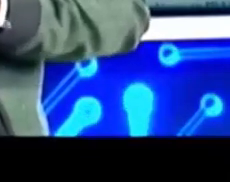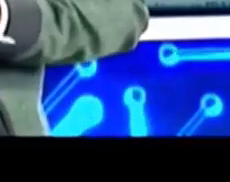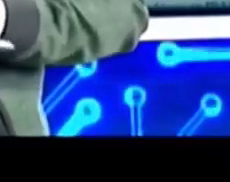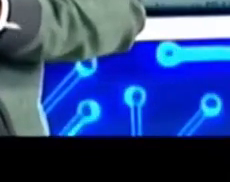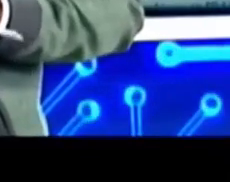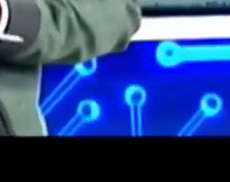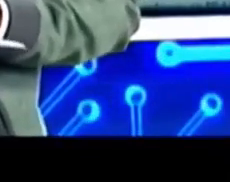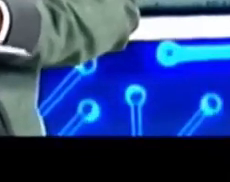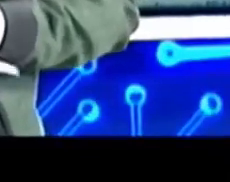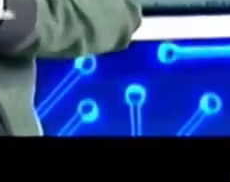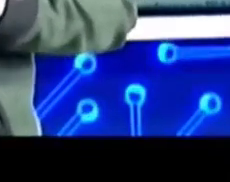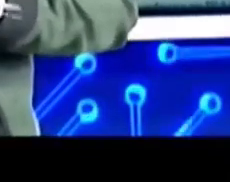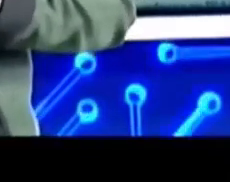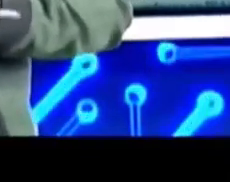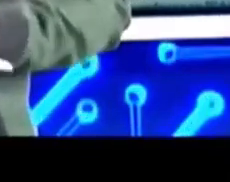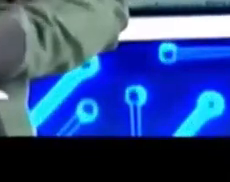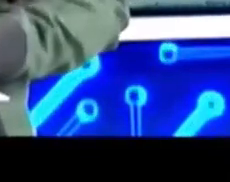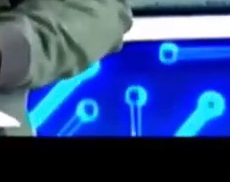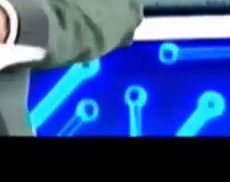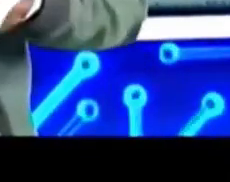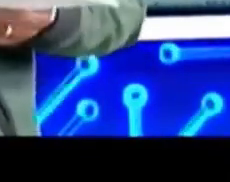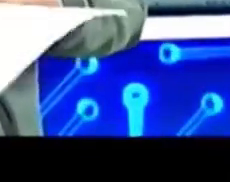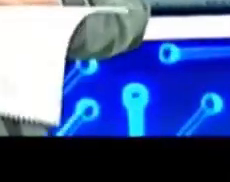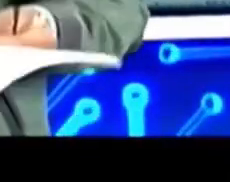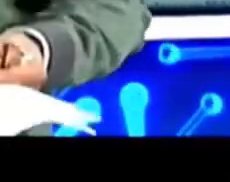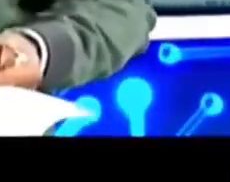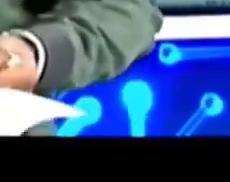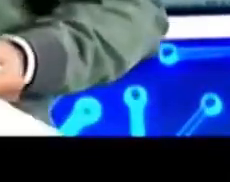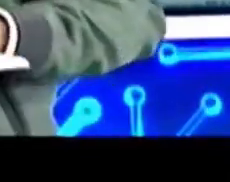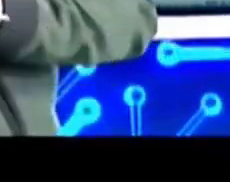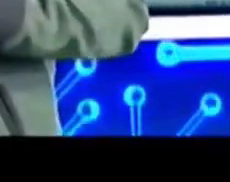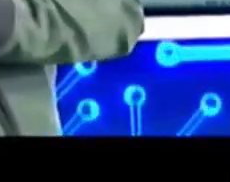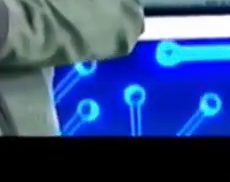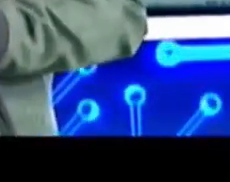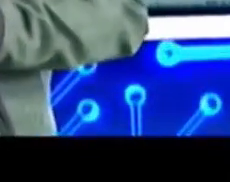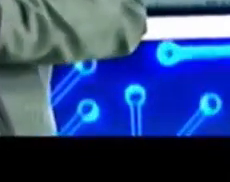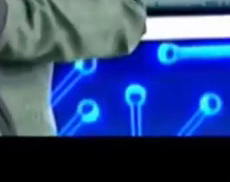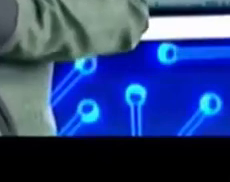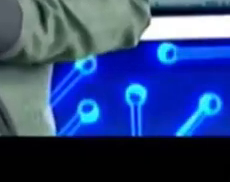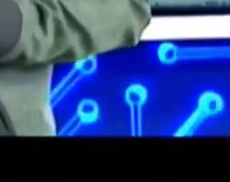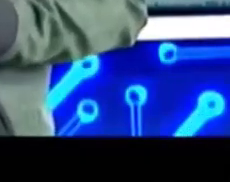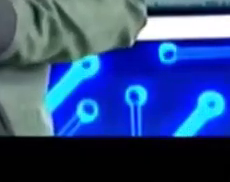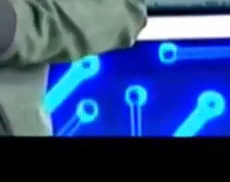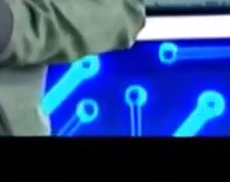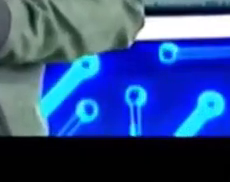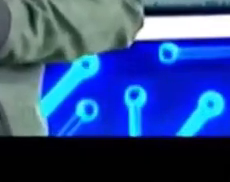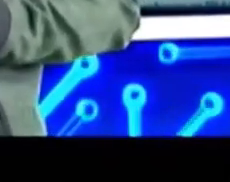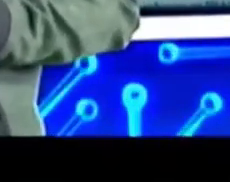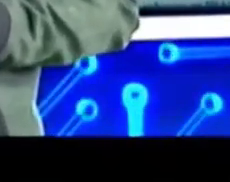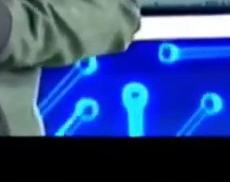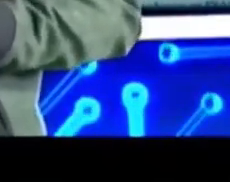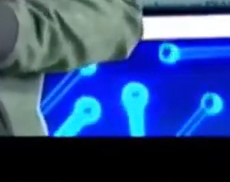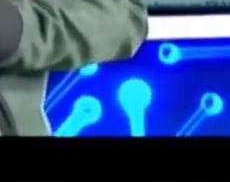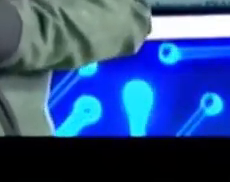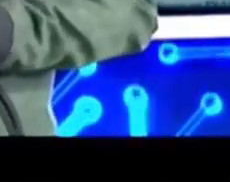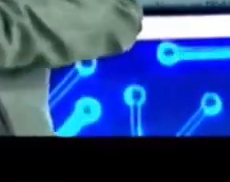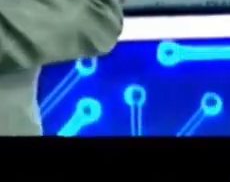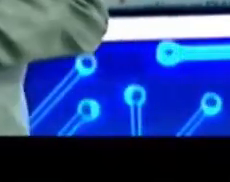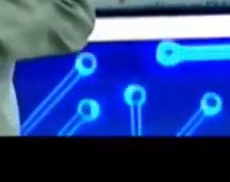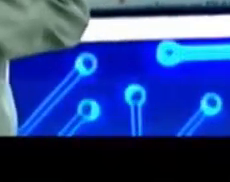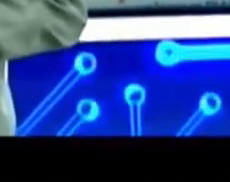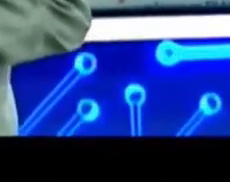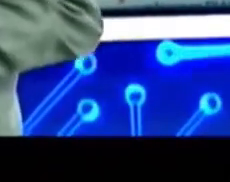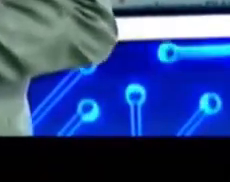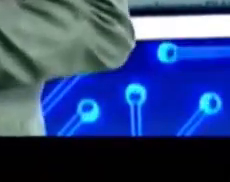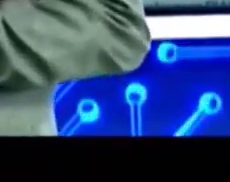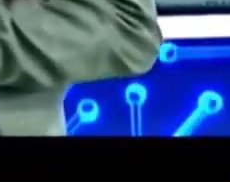la base secreta de la DEA, de la CIA y del FBI, con conspiración de antiguos funcionarios. Tengo